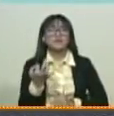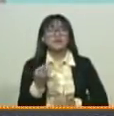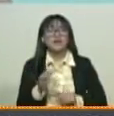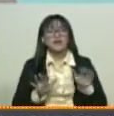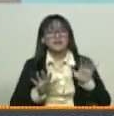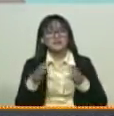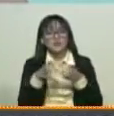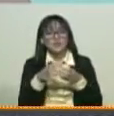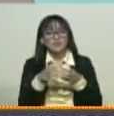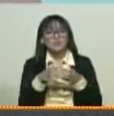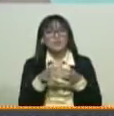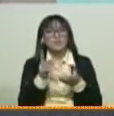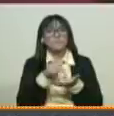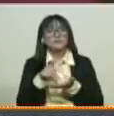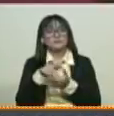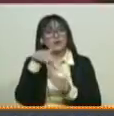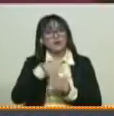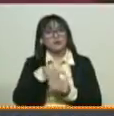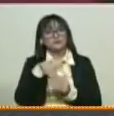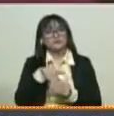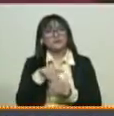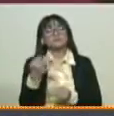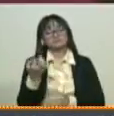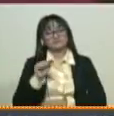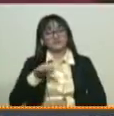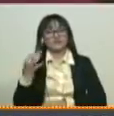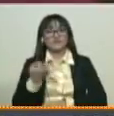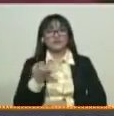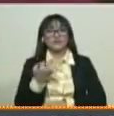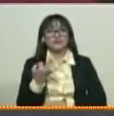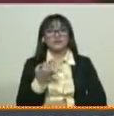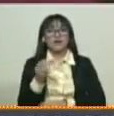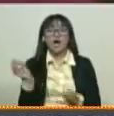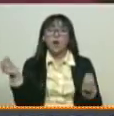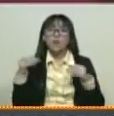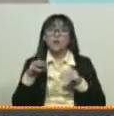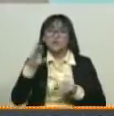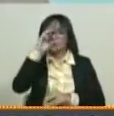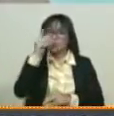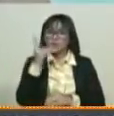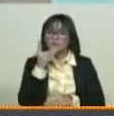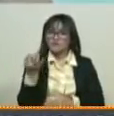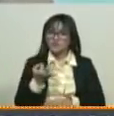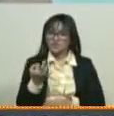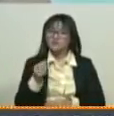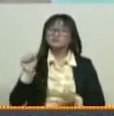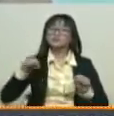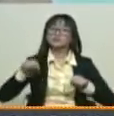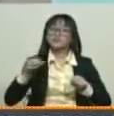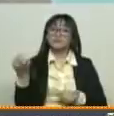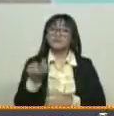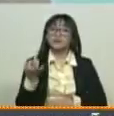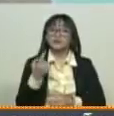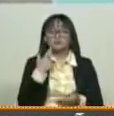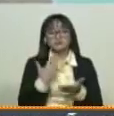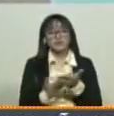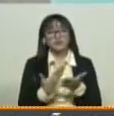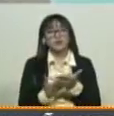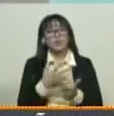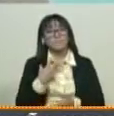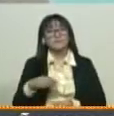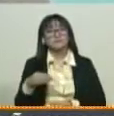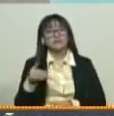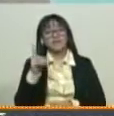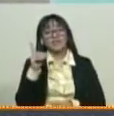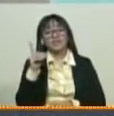partidos en Venezuela que están participando en las elecciones? Es verdad. ¿Es verdad que llegaron a un acuerdo en República Dominicana? Es verdad. Testigo, el presidente